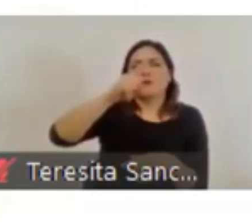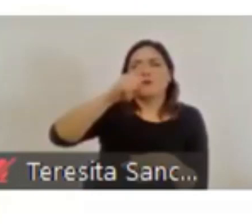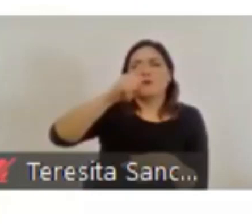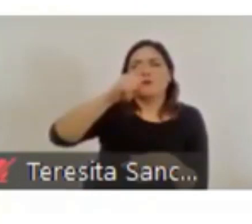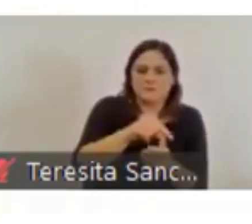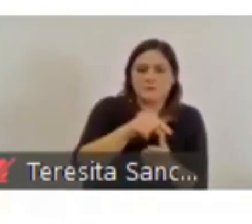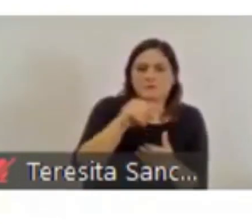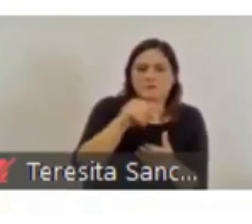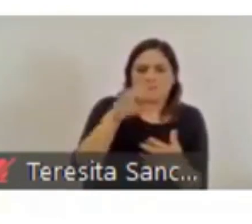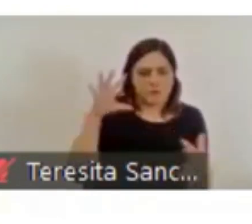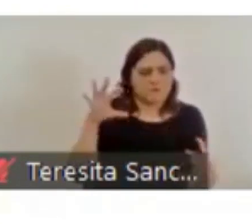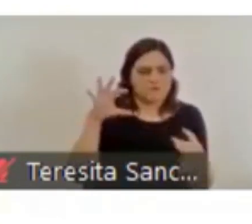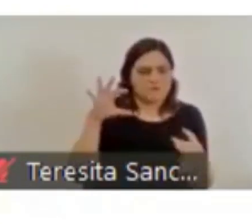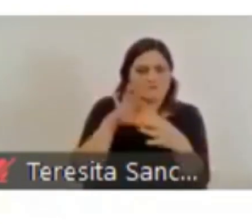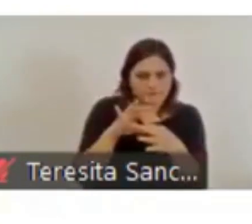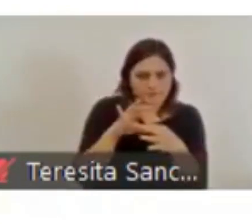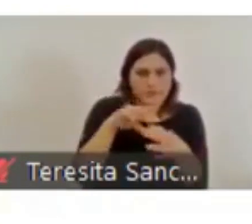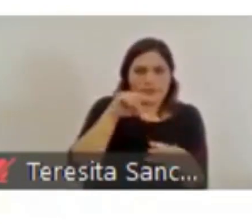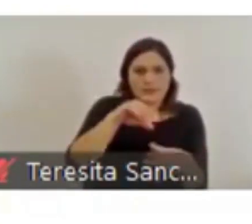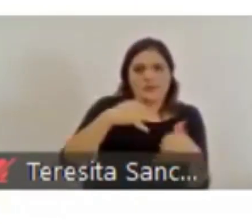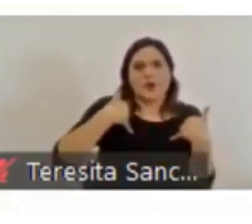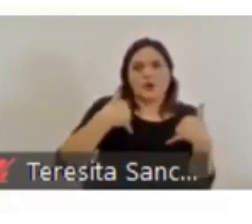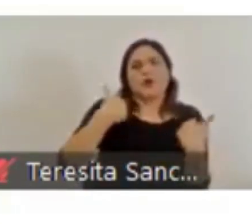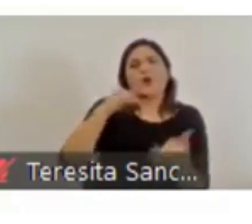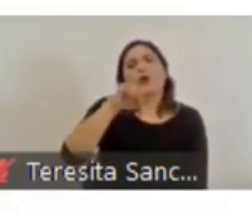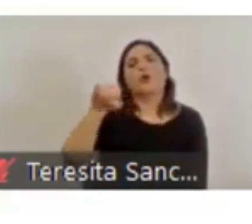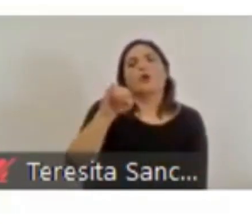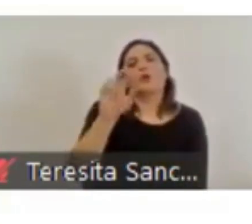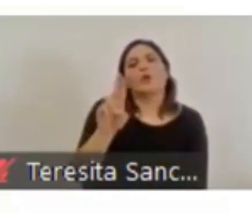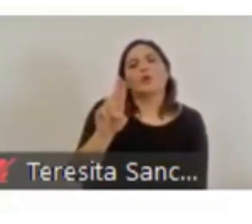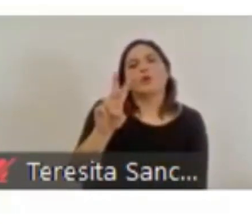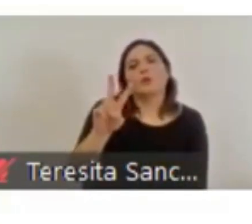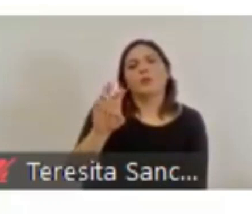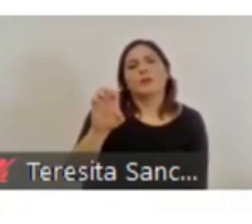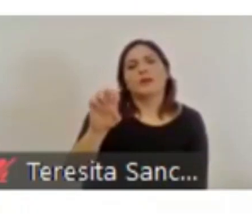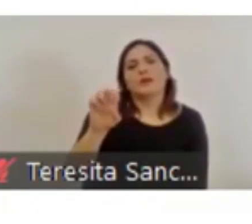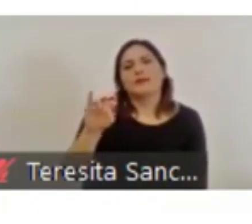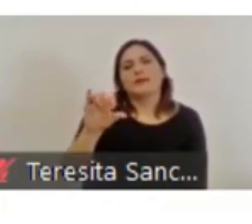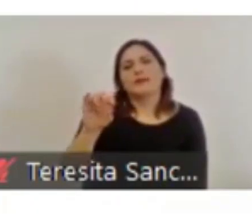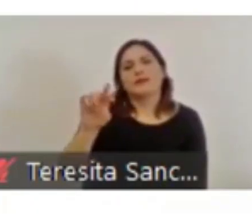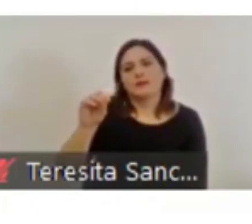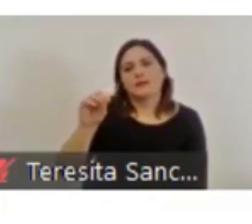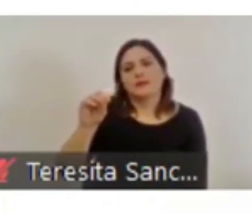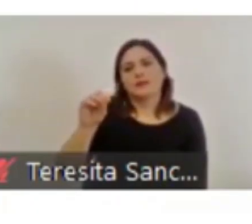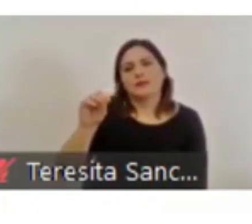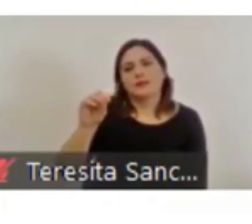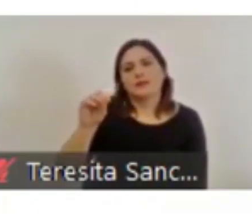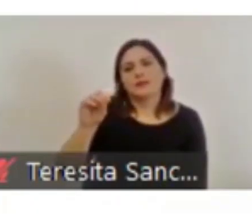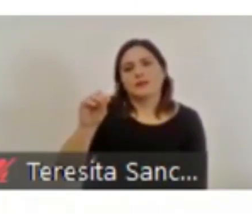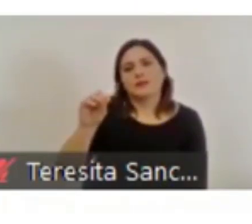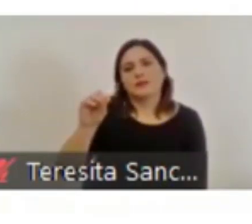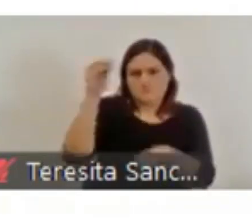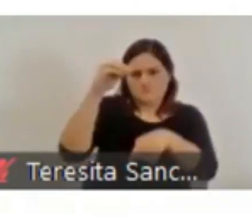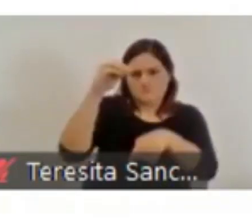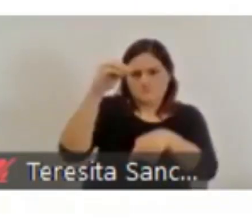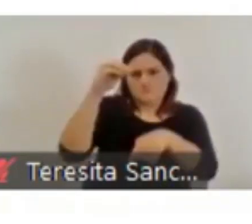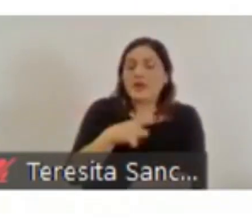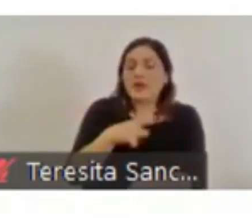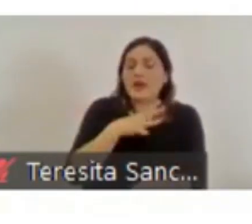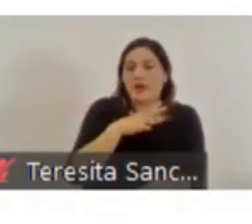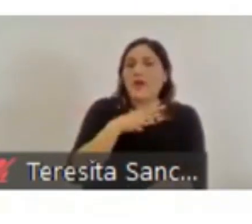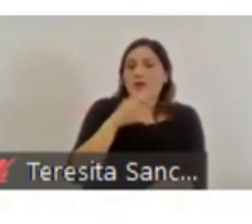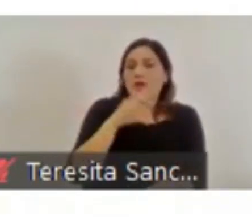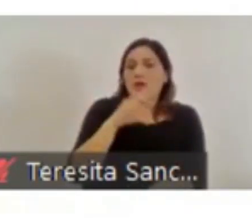Y Juventud, o los juventinos como los conocemos, se rigen también por sus principios.